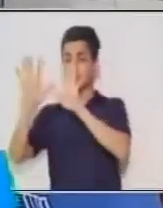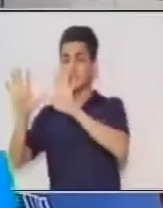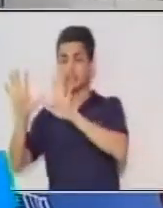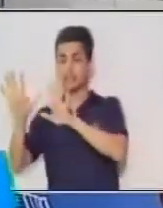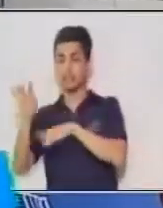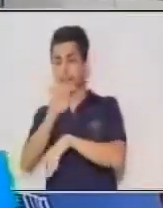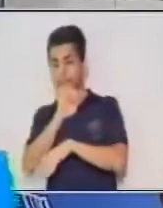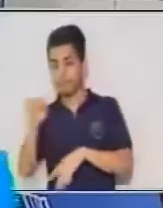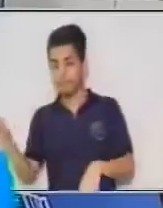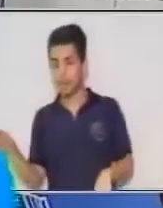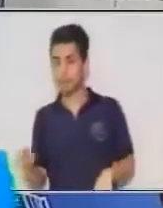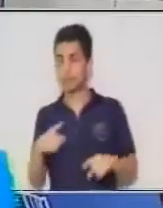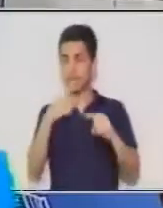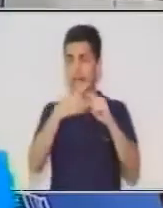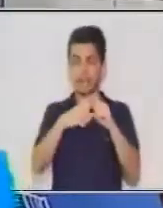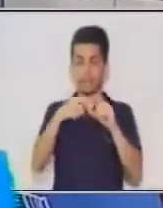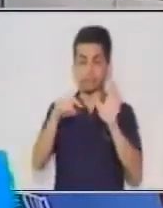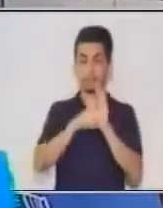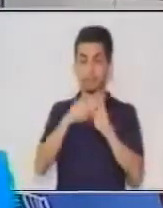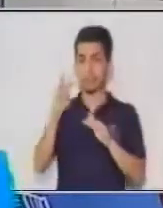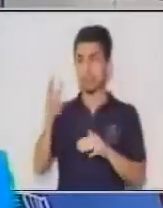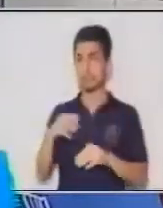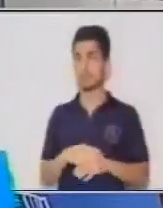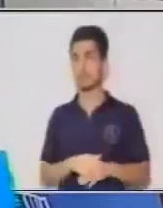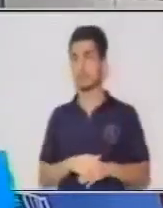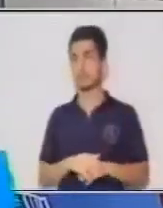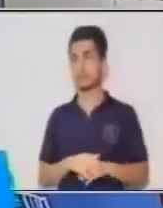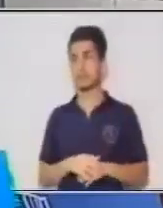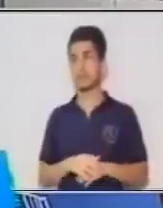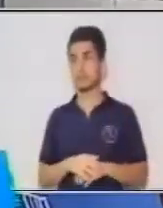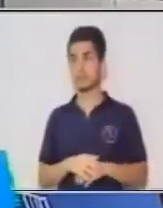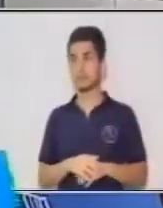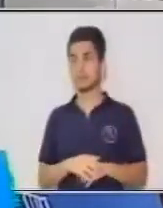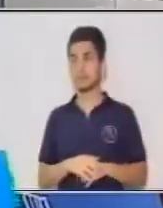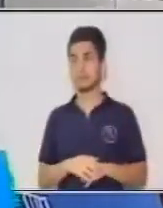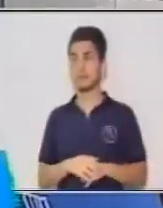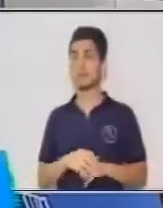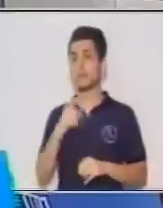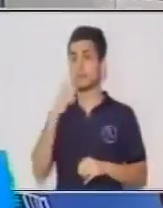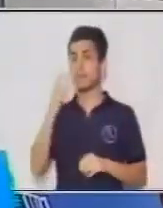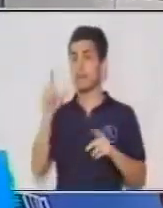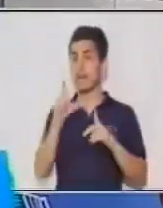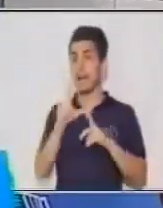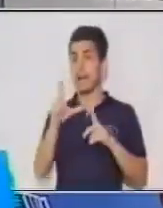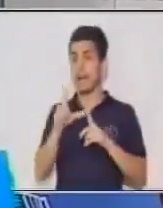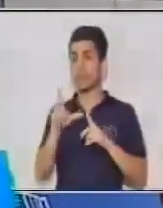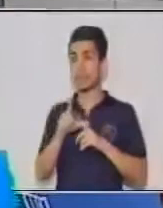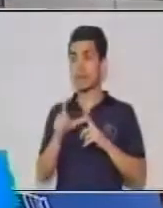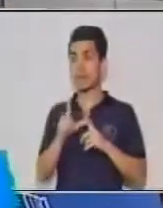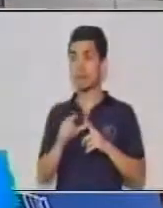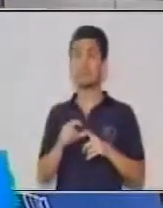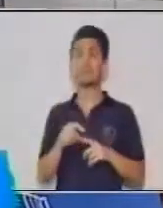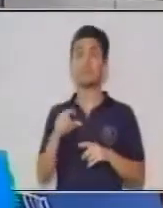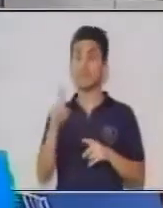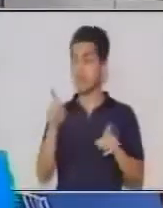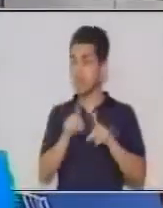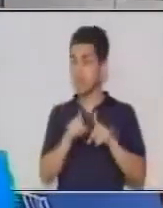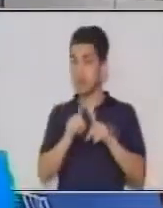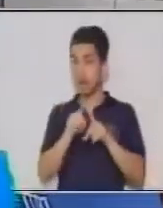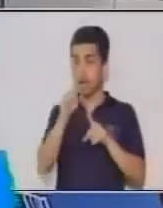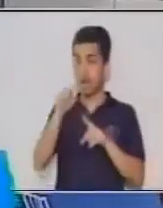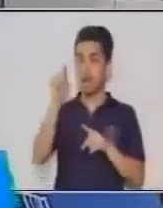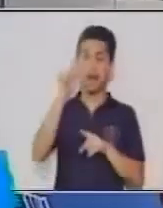menos 3. Ahora, démonos cuenta. Las variables que aparecen ahí son del mismo